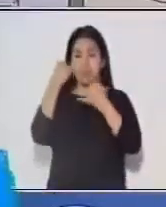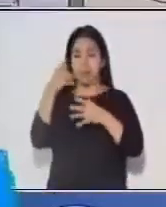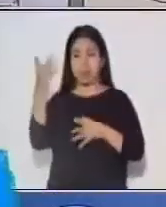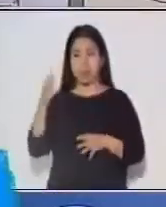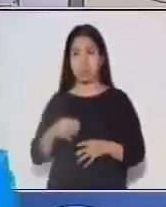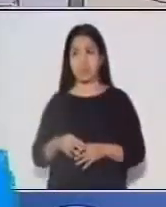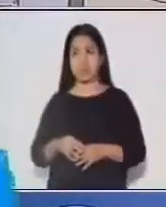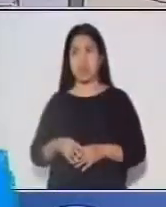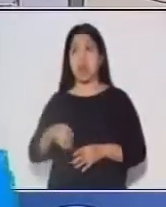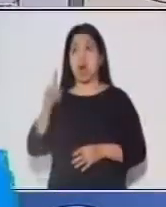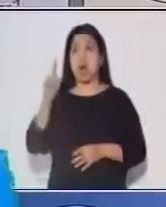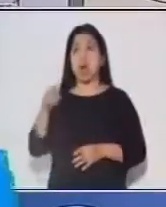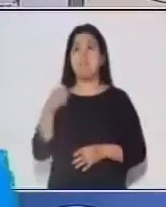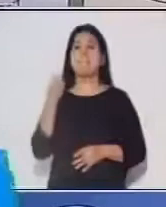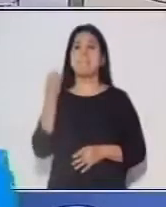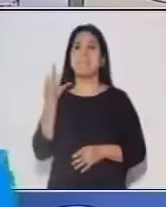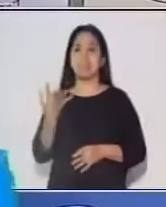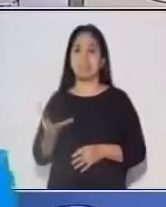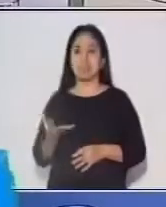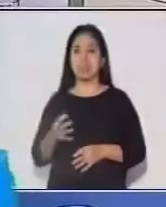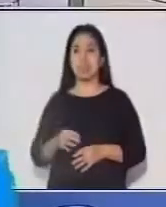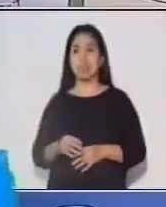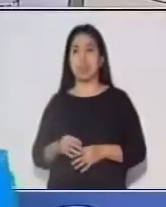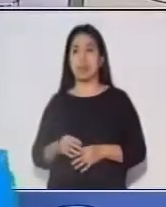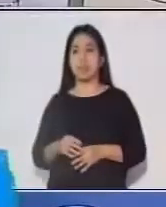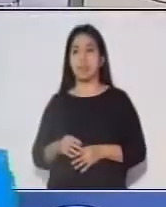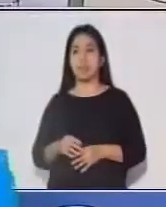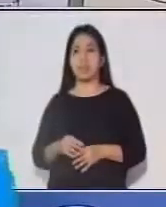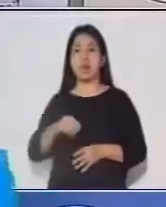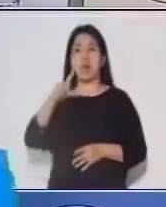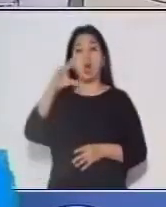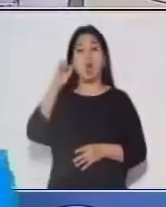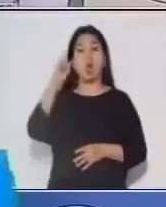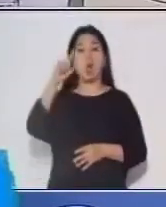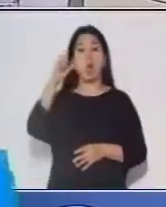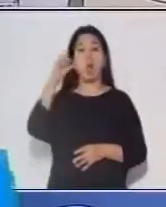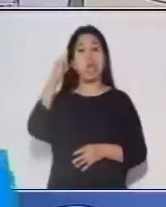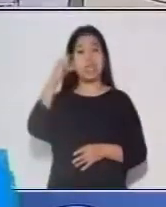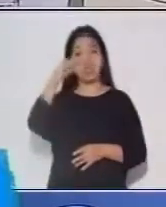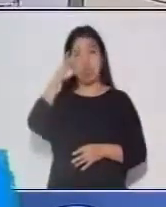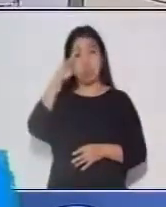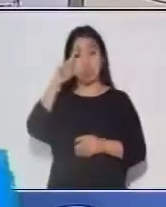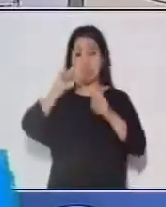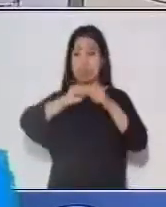Vamos a calcular entonces las longitudes A y B.